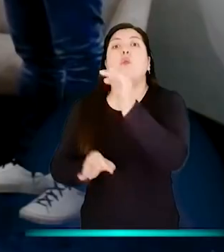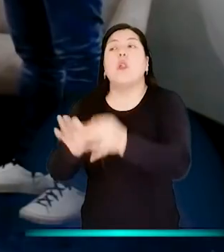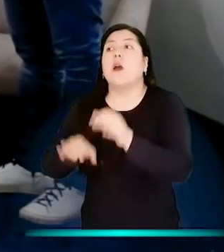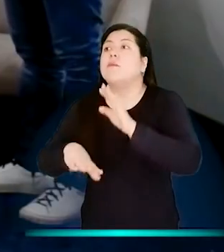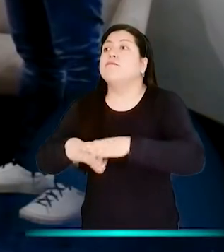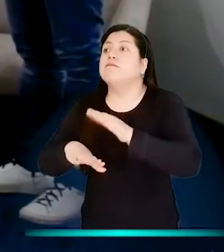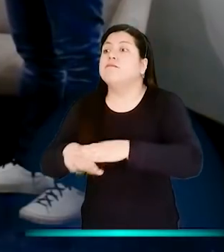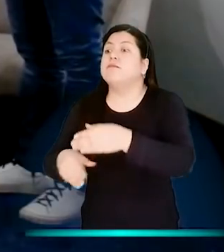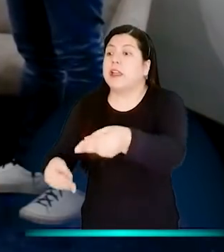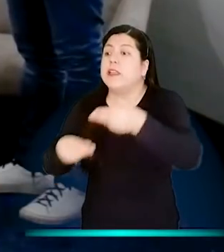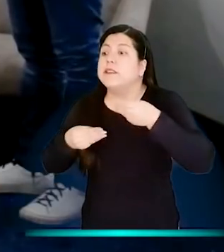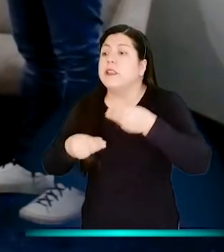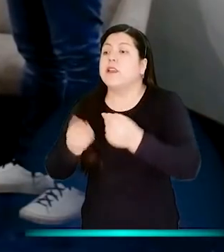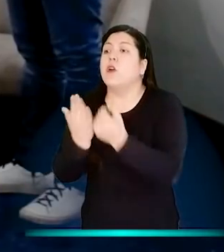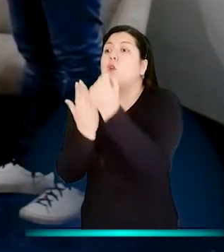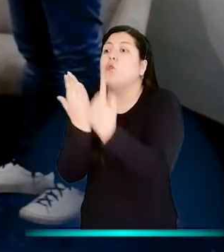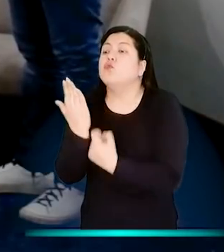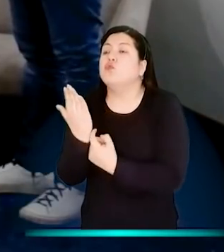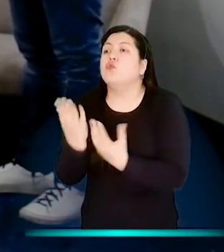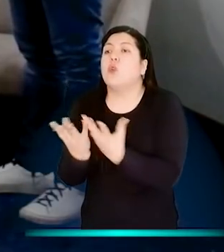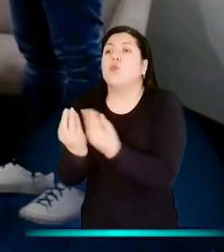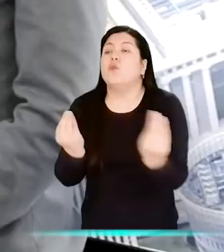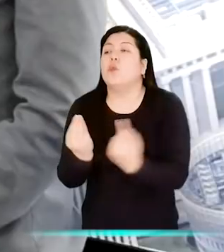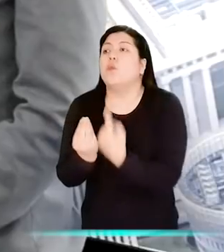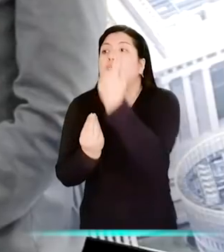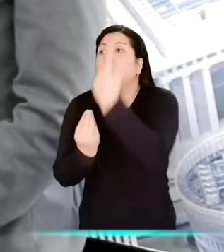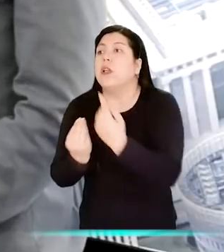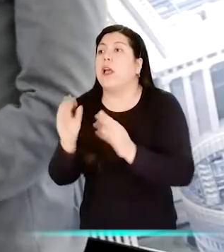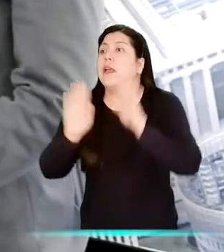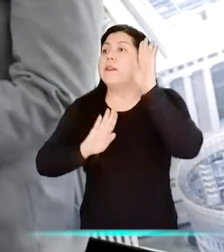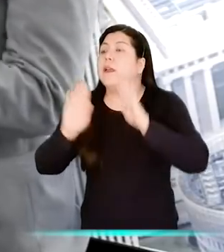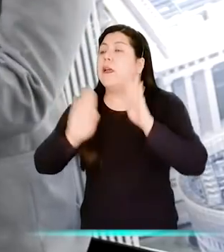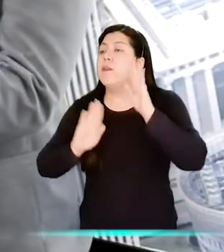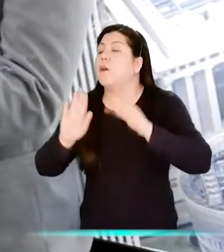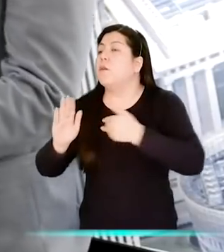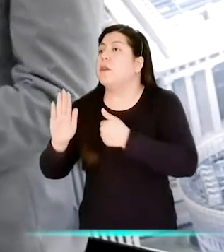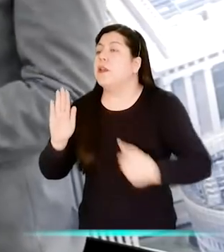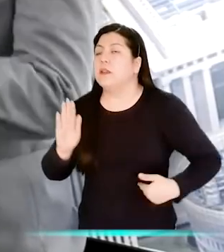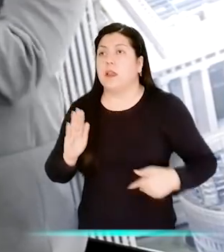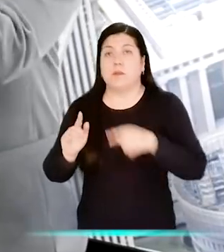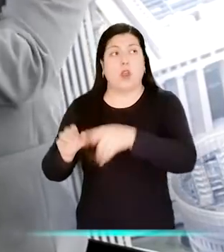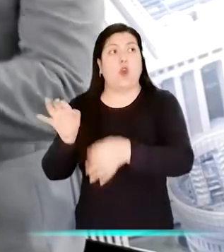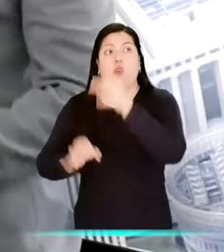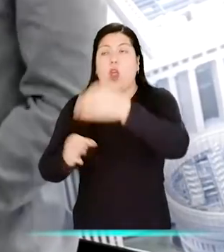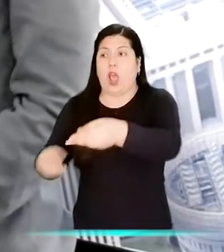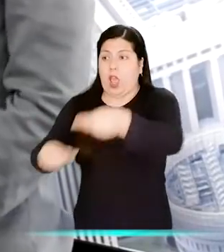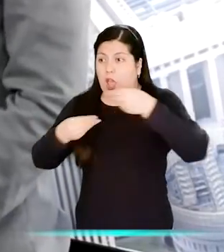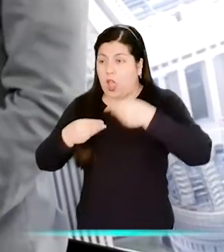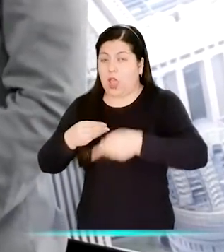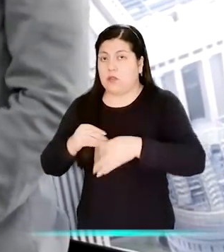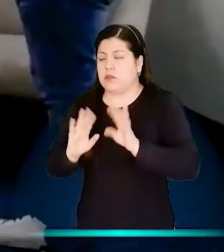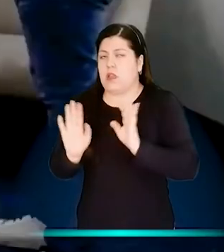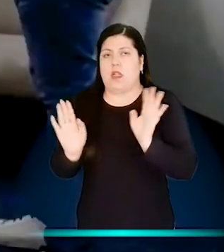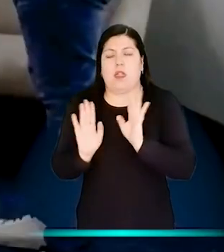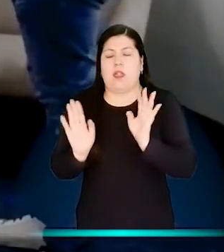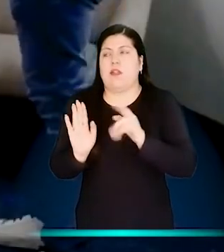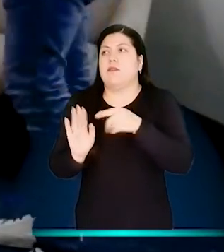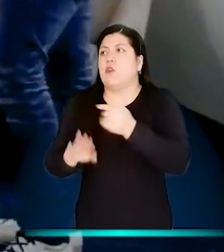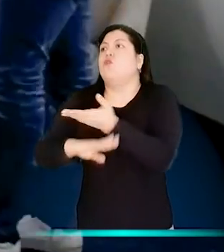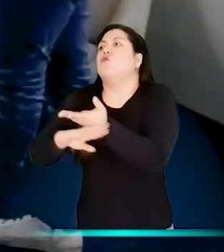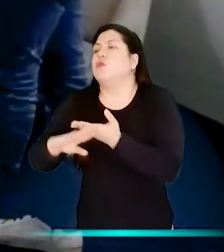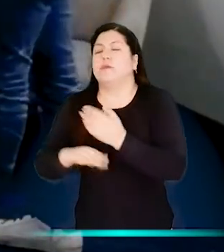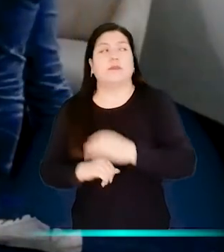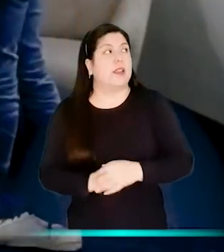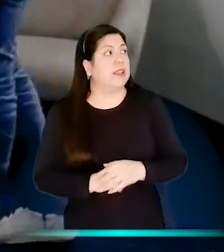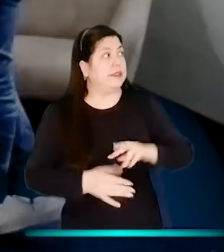pedirle al jurado de votación que le entregue la tarjeta electoral para consulta. De lo contrario, el jurado no está en la obligación de entregarle al elector. Es decir, yo